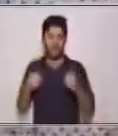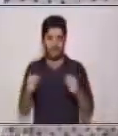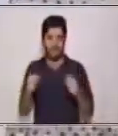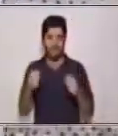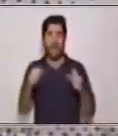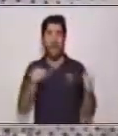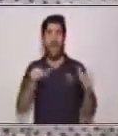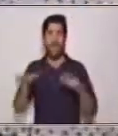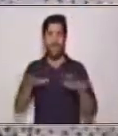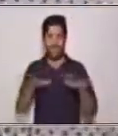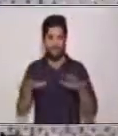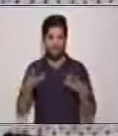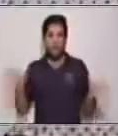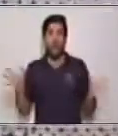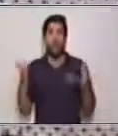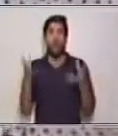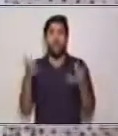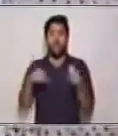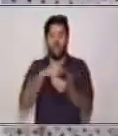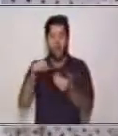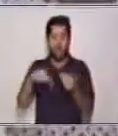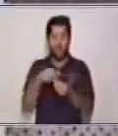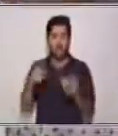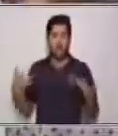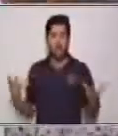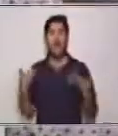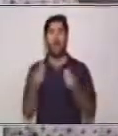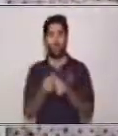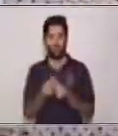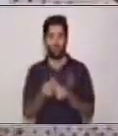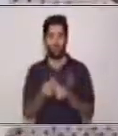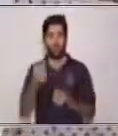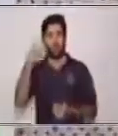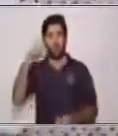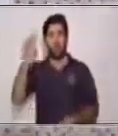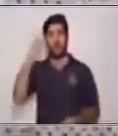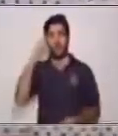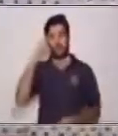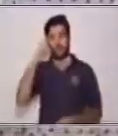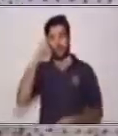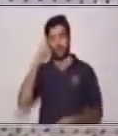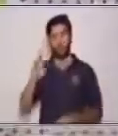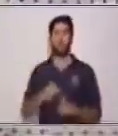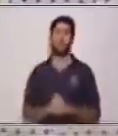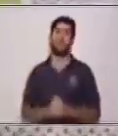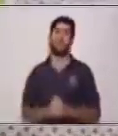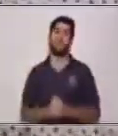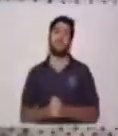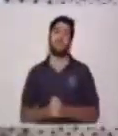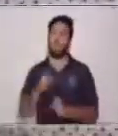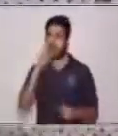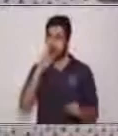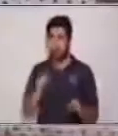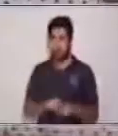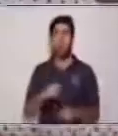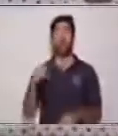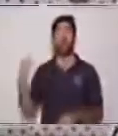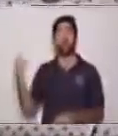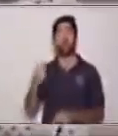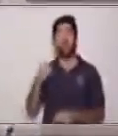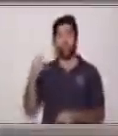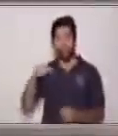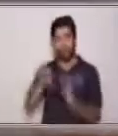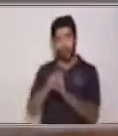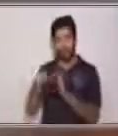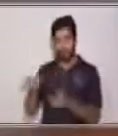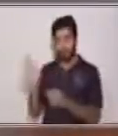sino que las puedas elaborar y puedas tener un recuerdo de qué fue lo que cocinaste en familia. Recuerda que todos tus trabajos y tus